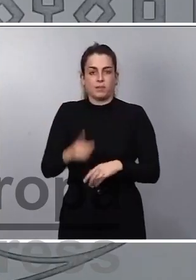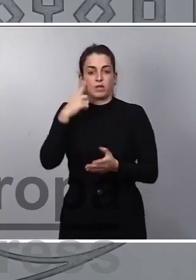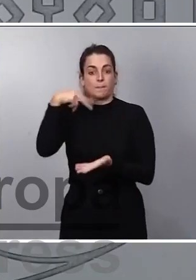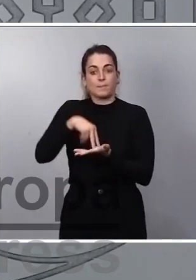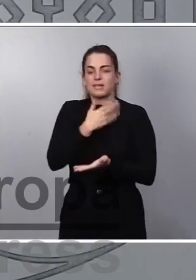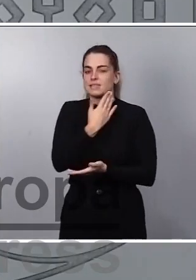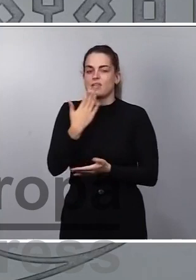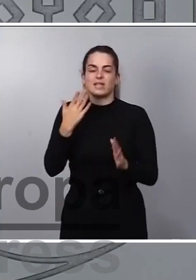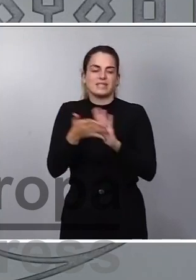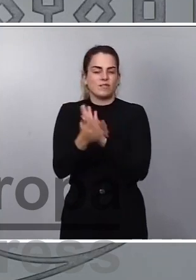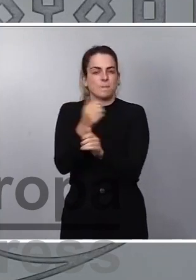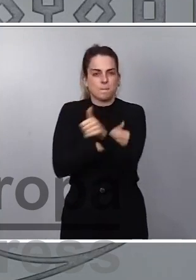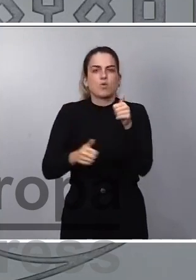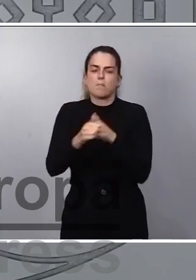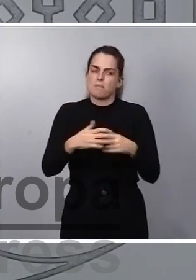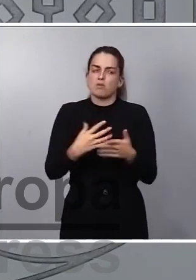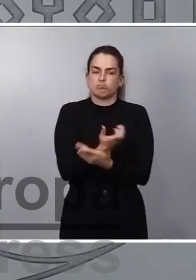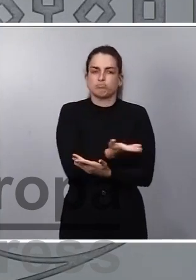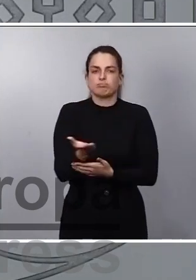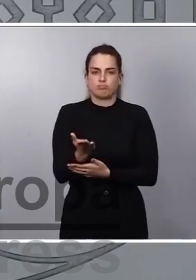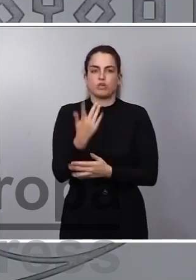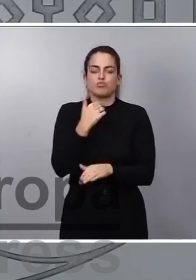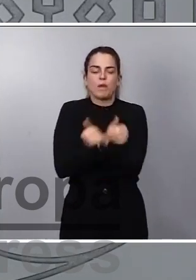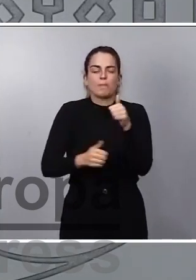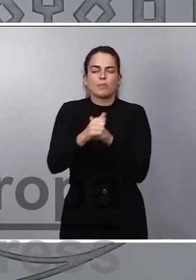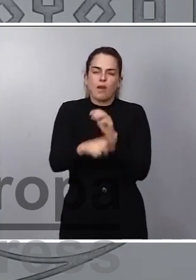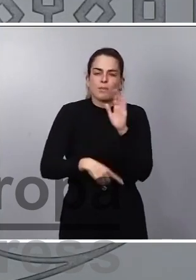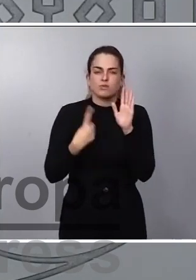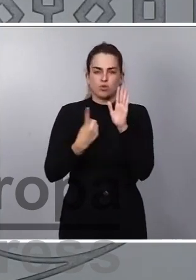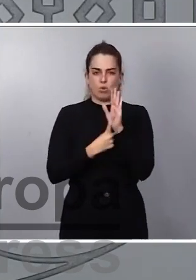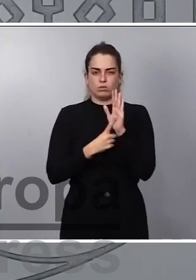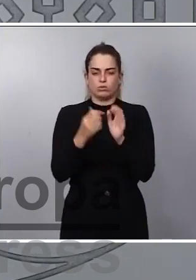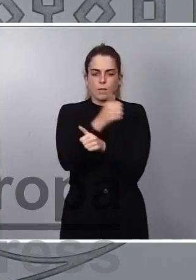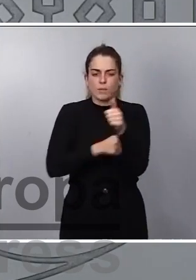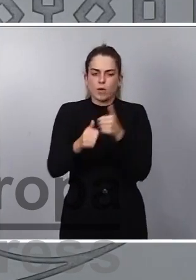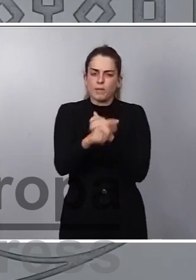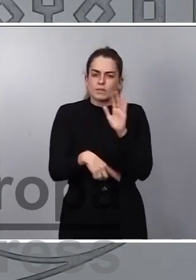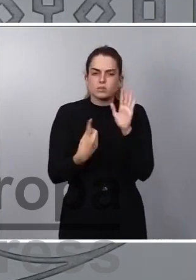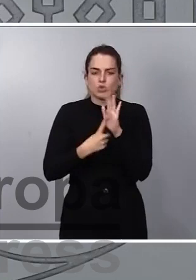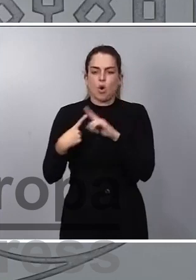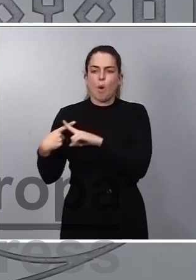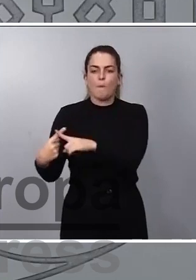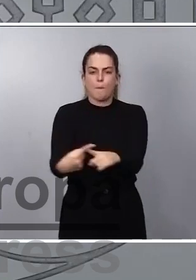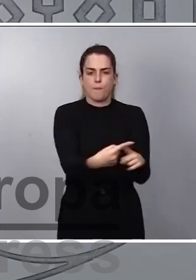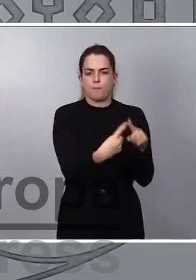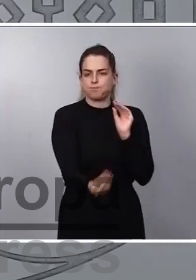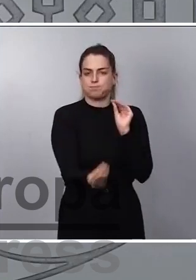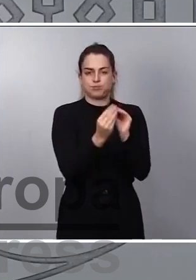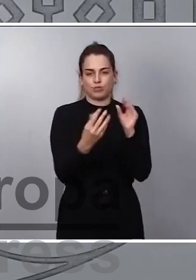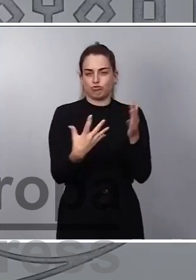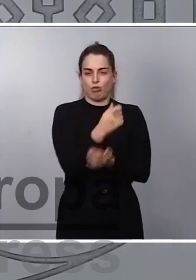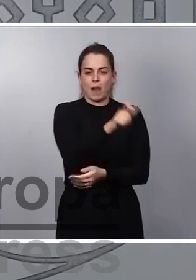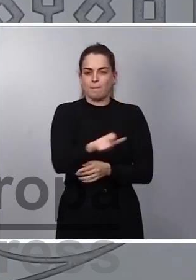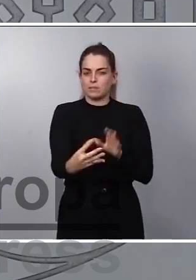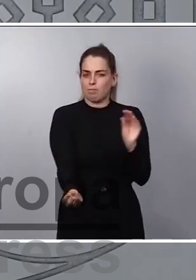prioridad. Y además una prioridad absoluta. Y una prioridad absoluta que ha sido compartida por unanimidad, lo quiero dejar bien claro,